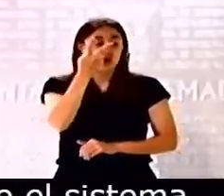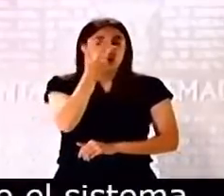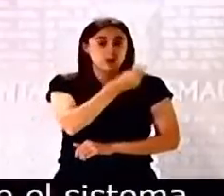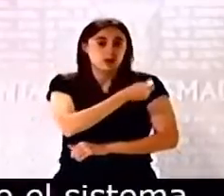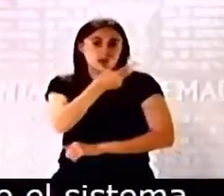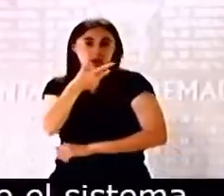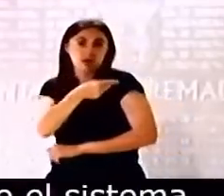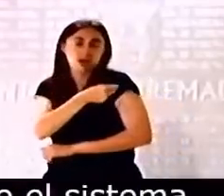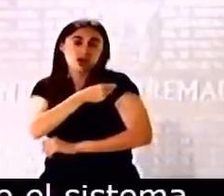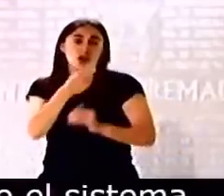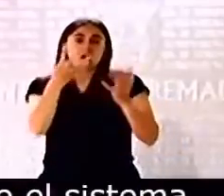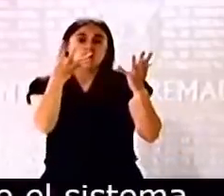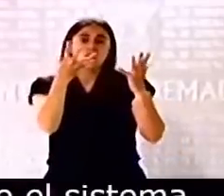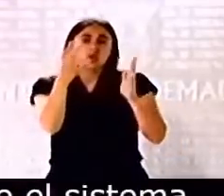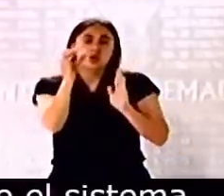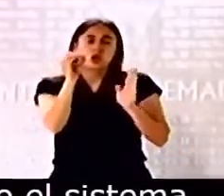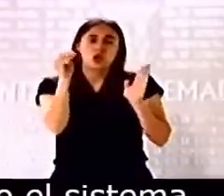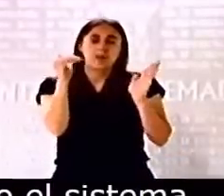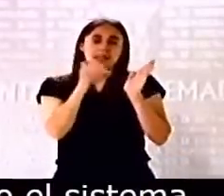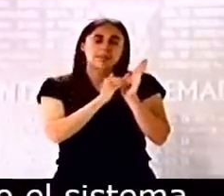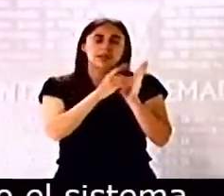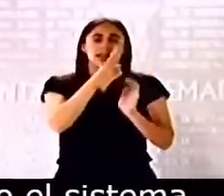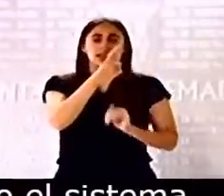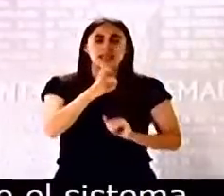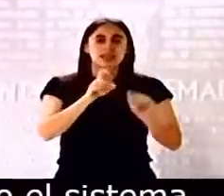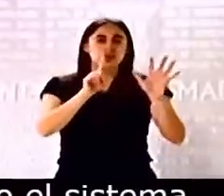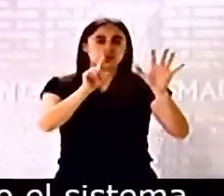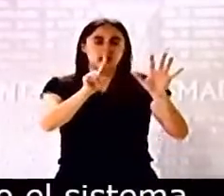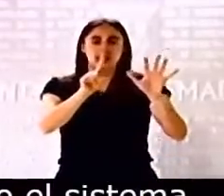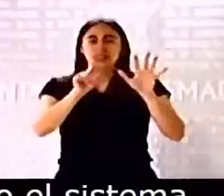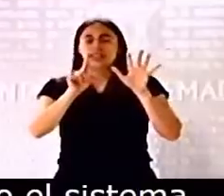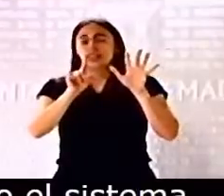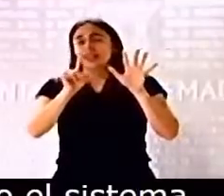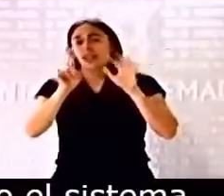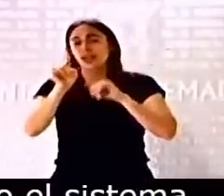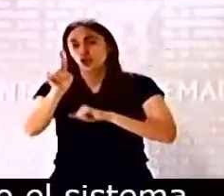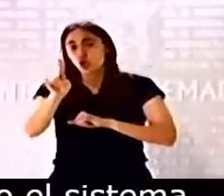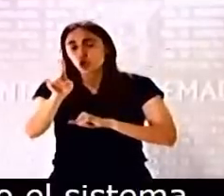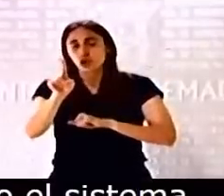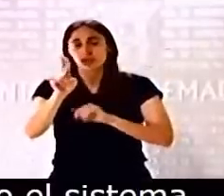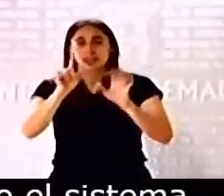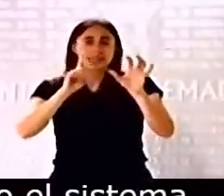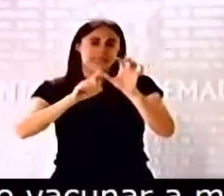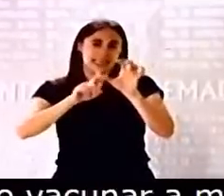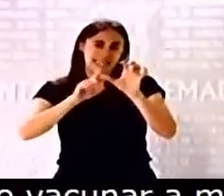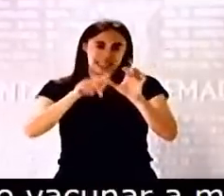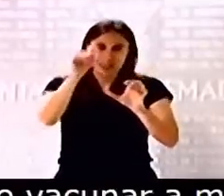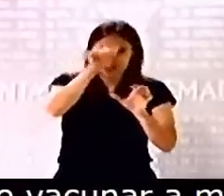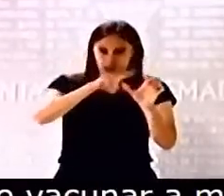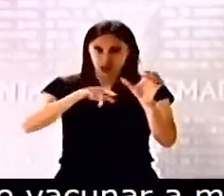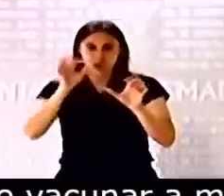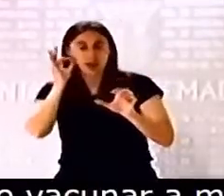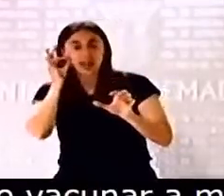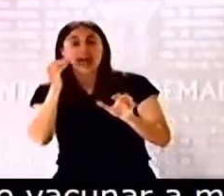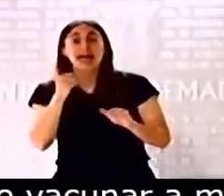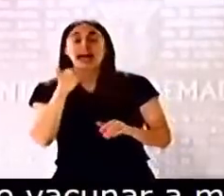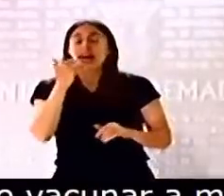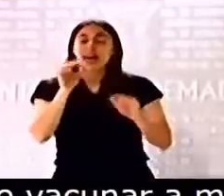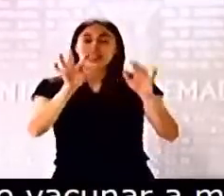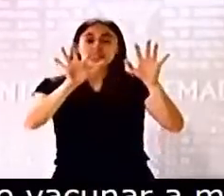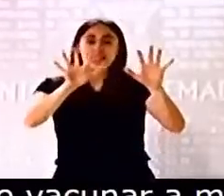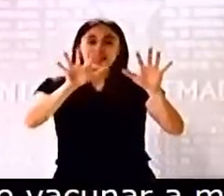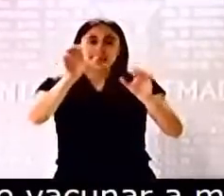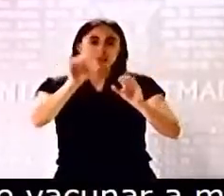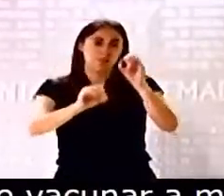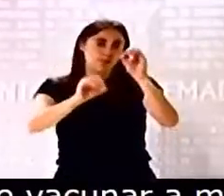a 90.161 extremeños y extremeñas, cercano al 10% del total de la población